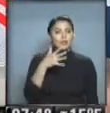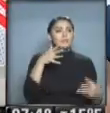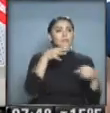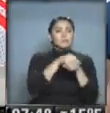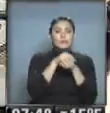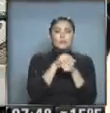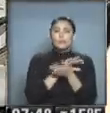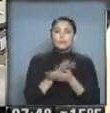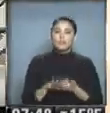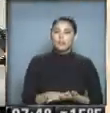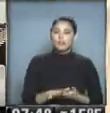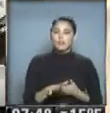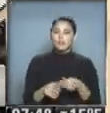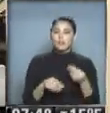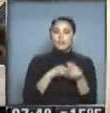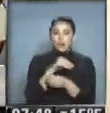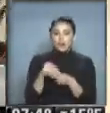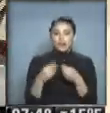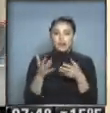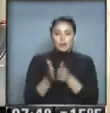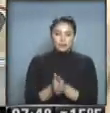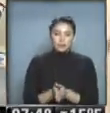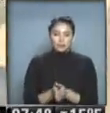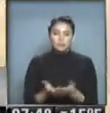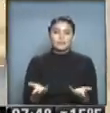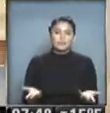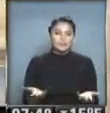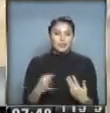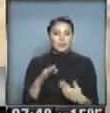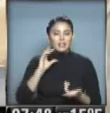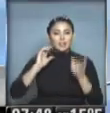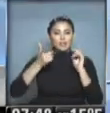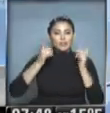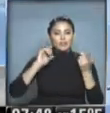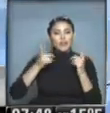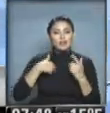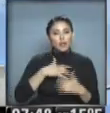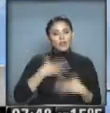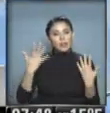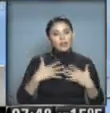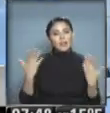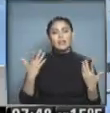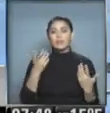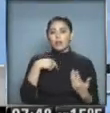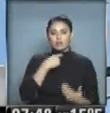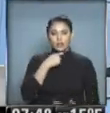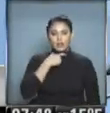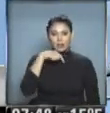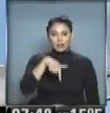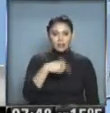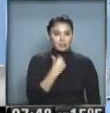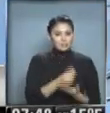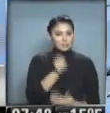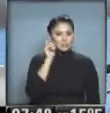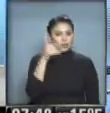muchos familiares, y bueno, hay que disfrutar, estoy feliz porque estoy donde quiero y